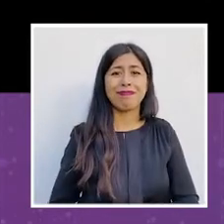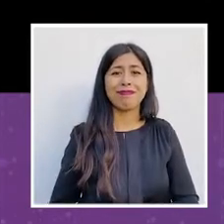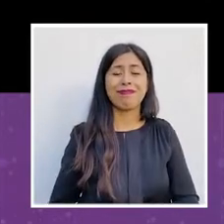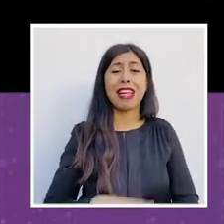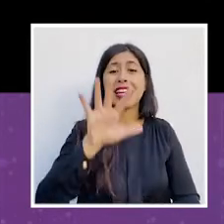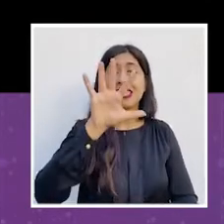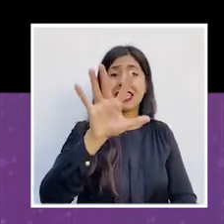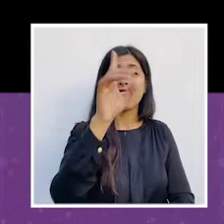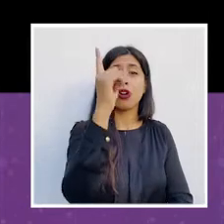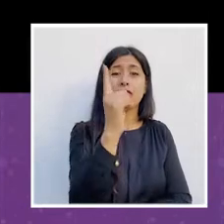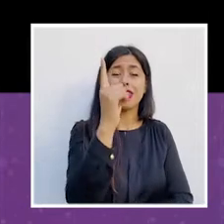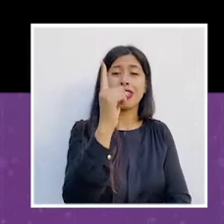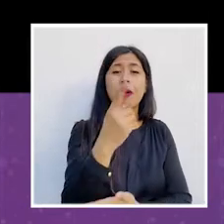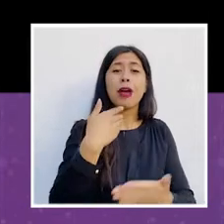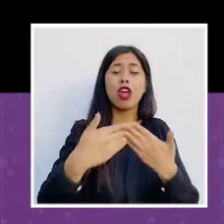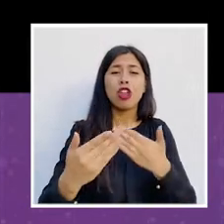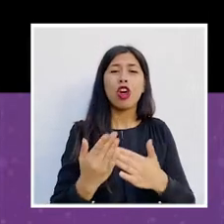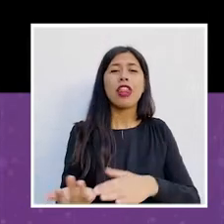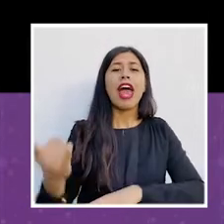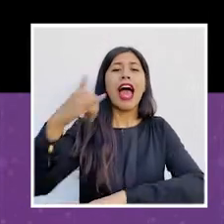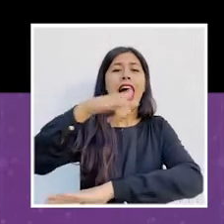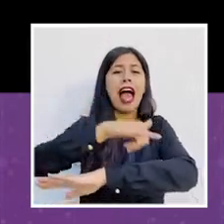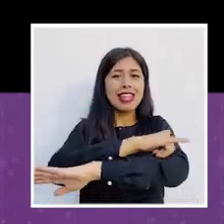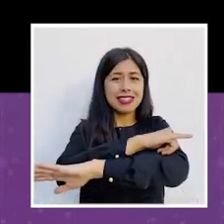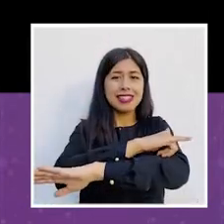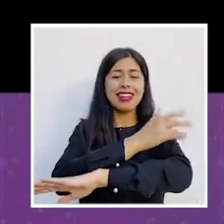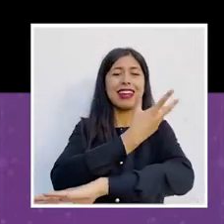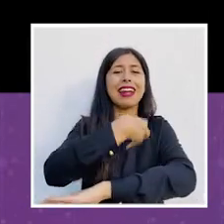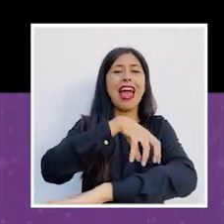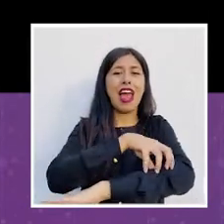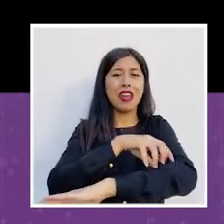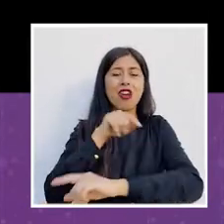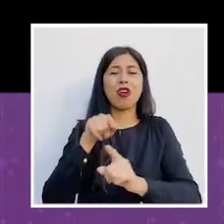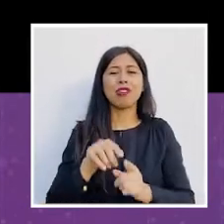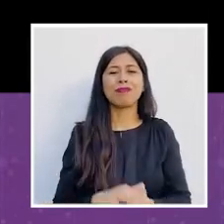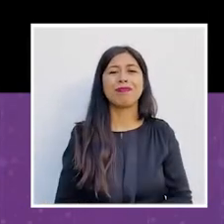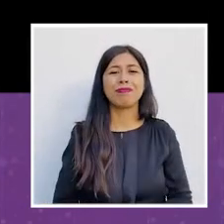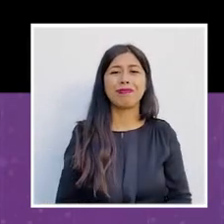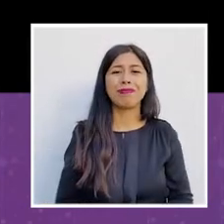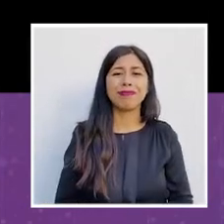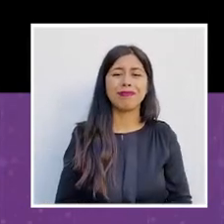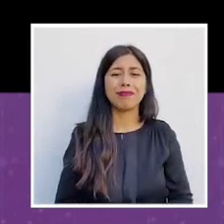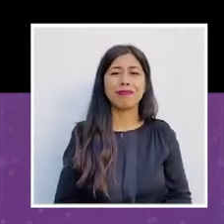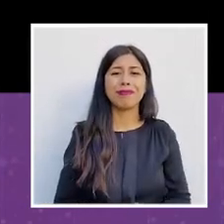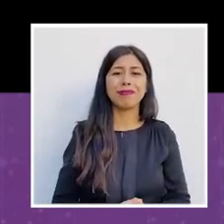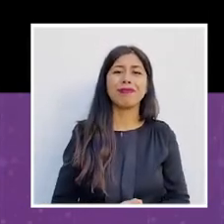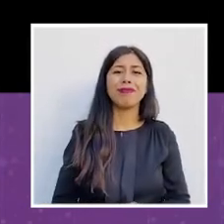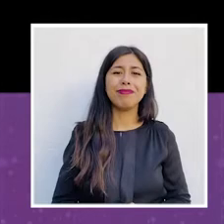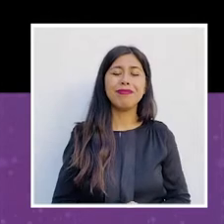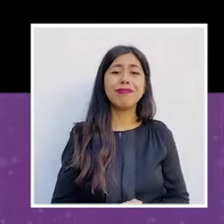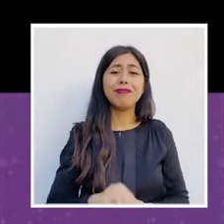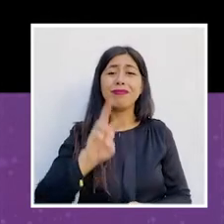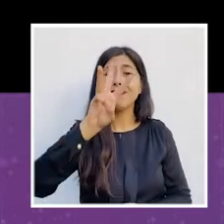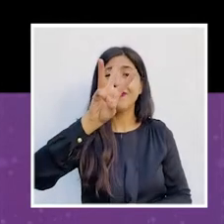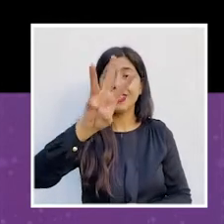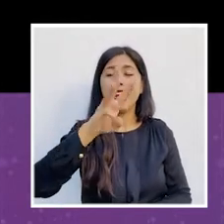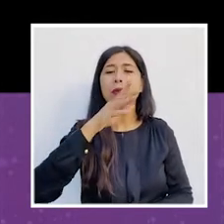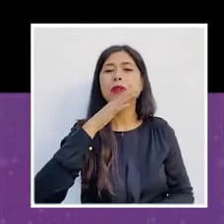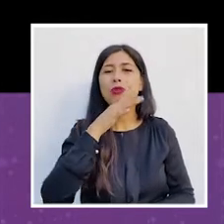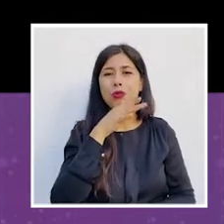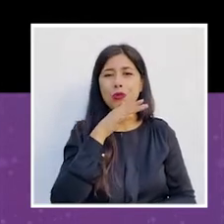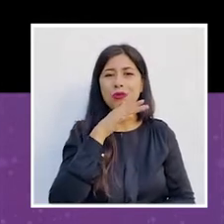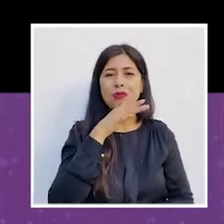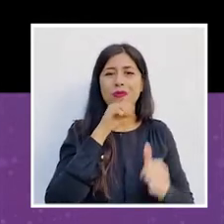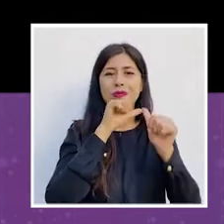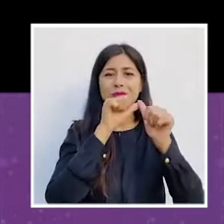5 de diciembre, región de Aysén, nuevo eclipse total de sol sobre territorio chileno, tres minutos de duración.